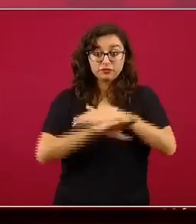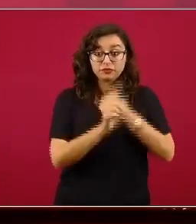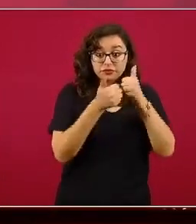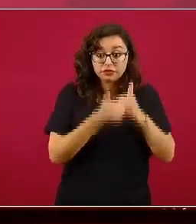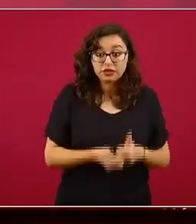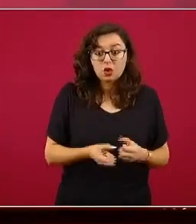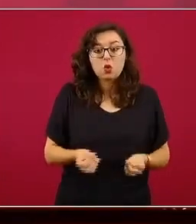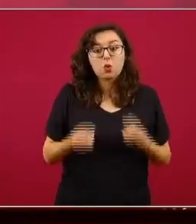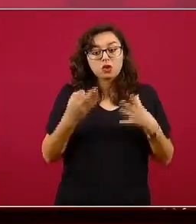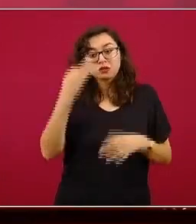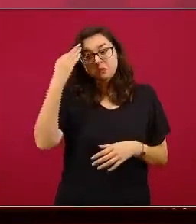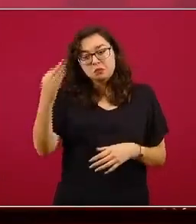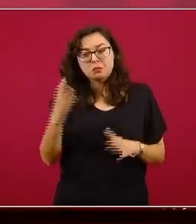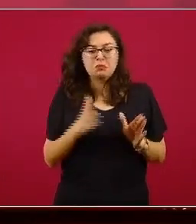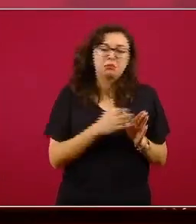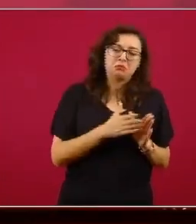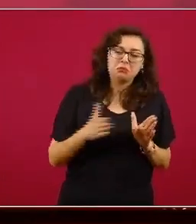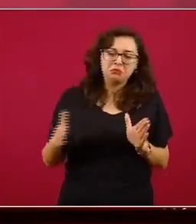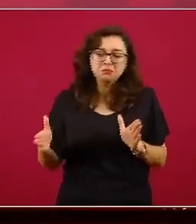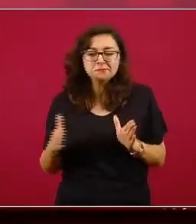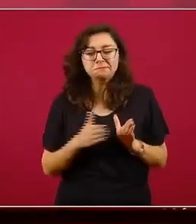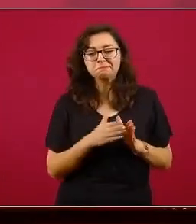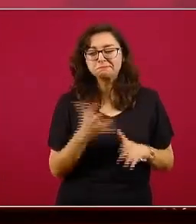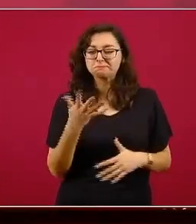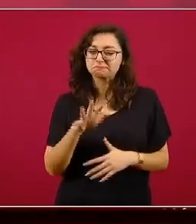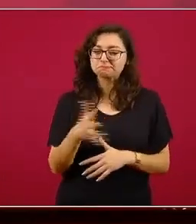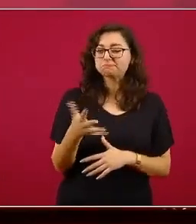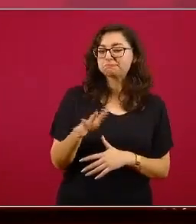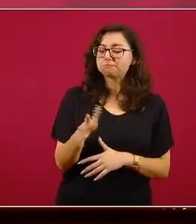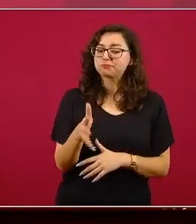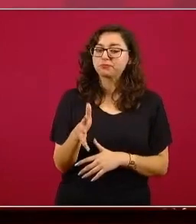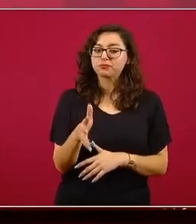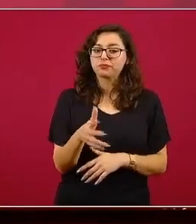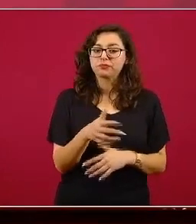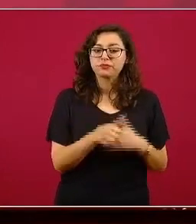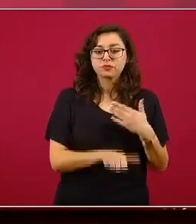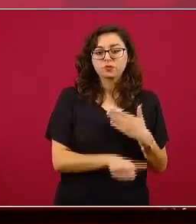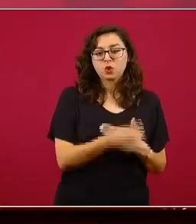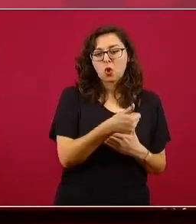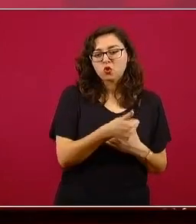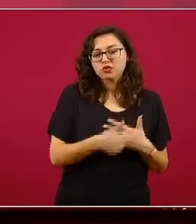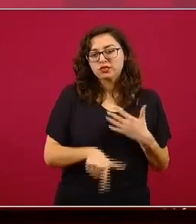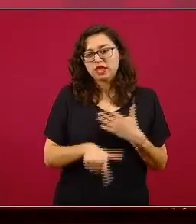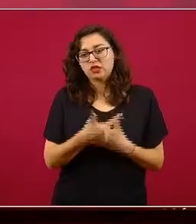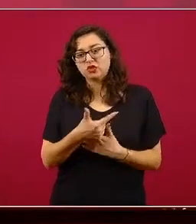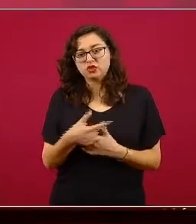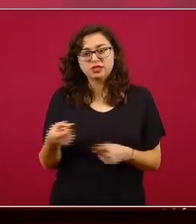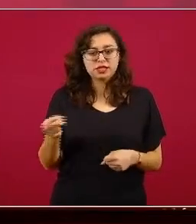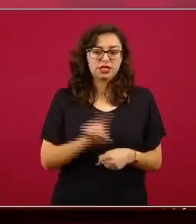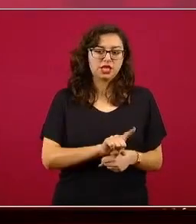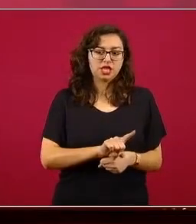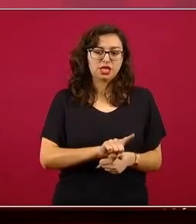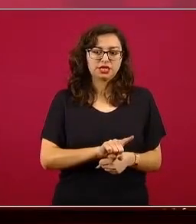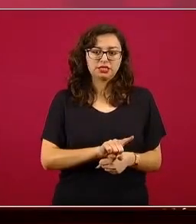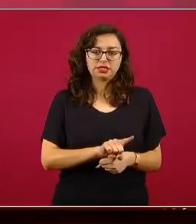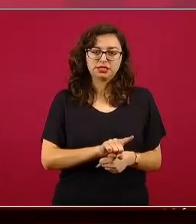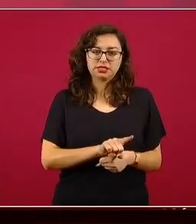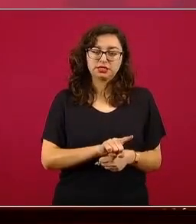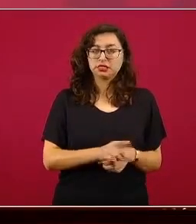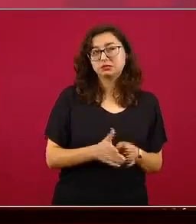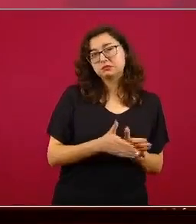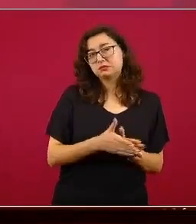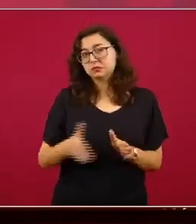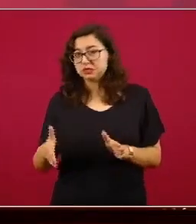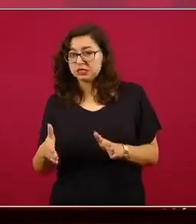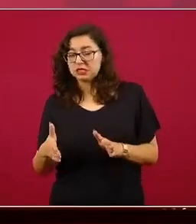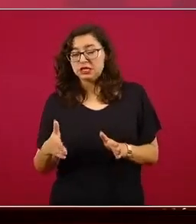En promedio ha estado fluctuando de 11 a 12 días hasta